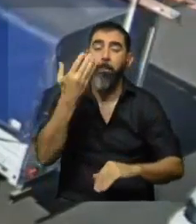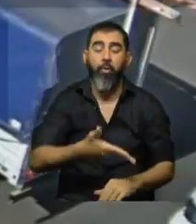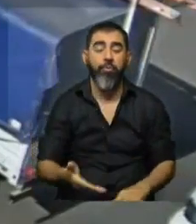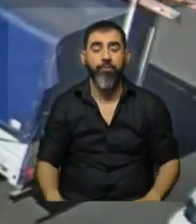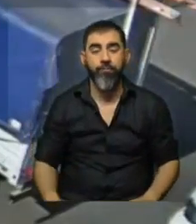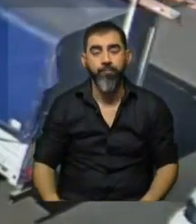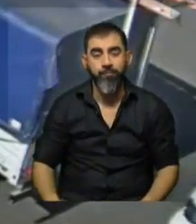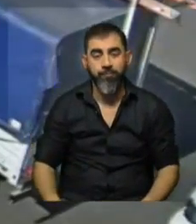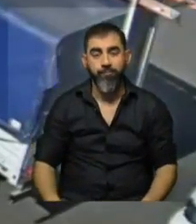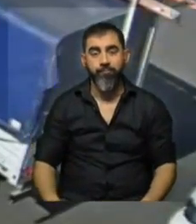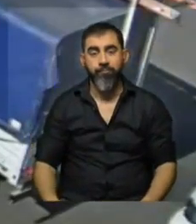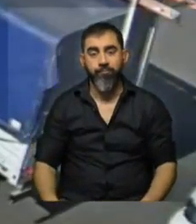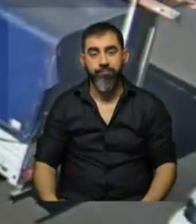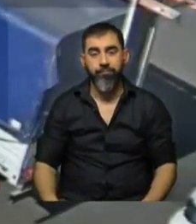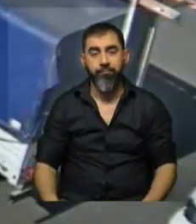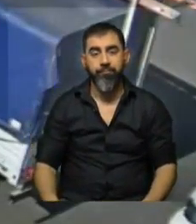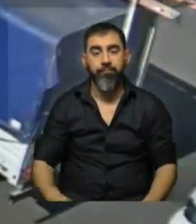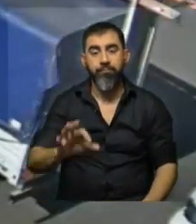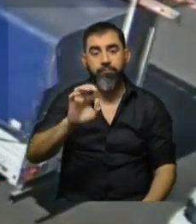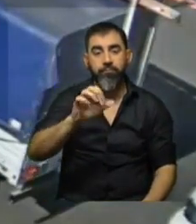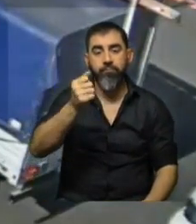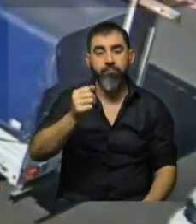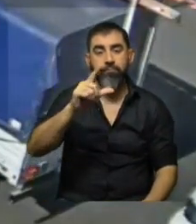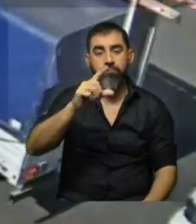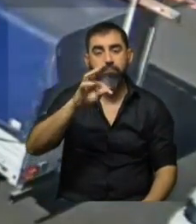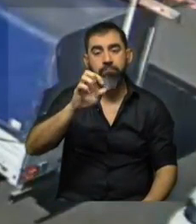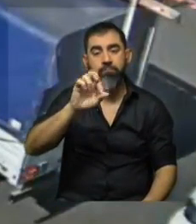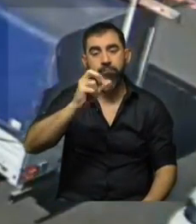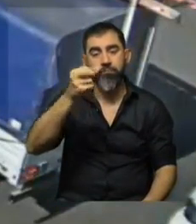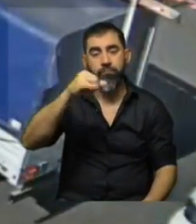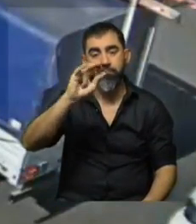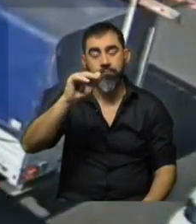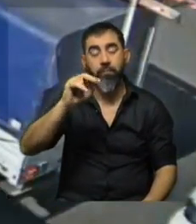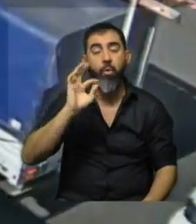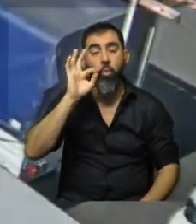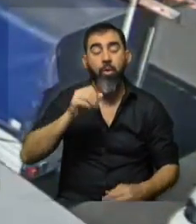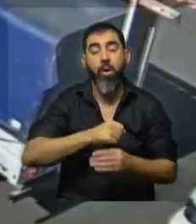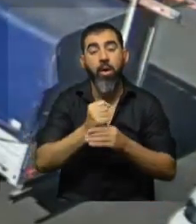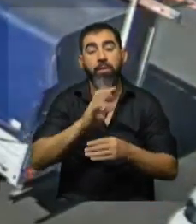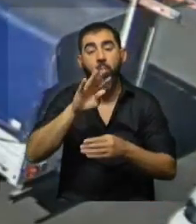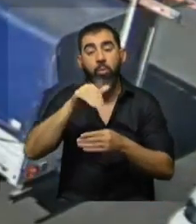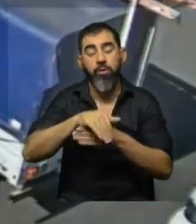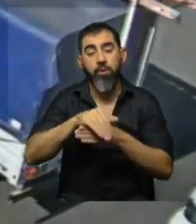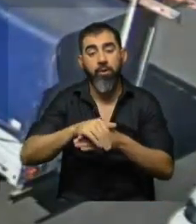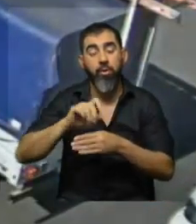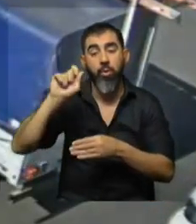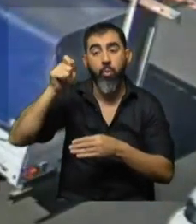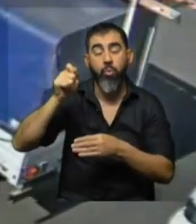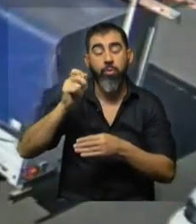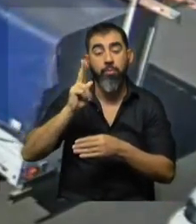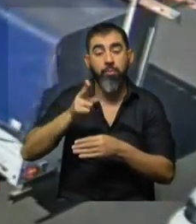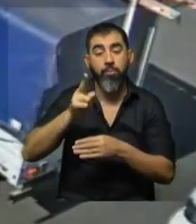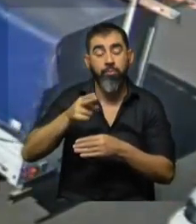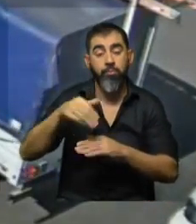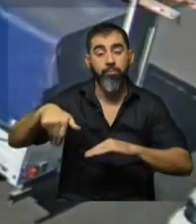carga y descarga. Y Joaquín de Salterani entre San Salvador y Durazno hasta las 4 de la tarde. UTE va a inhabilitar el tránsito